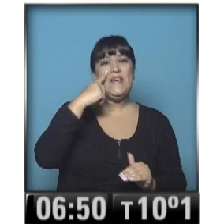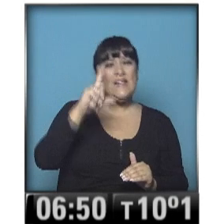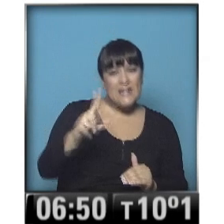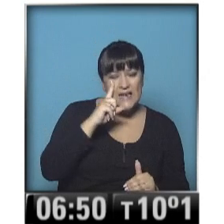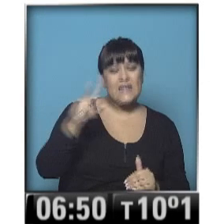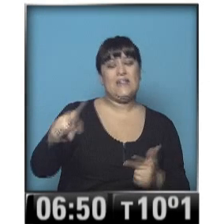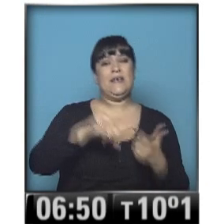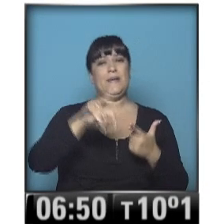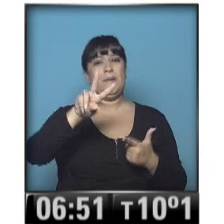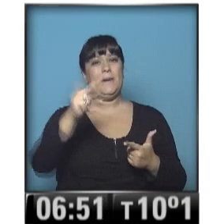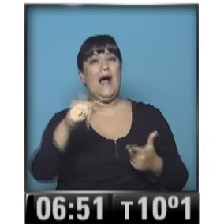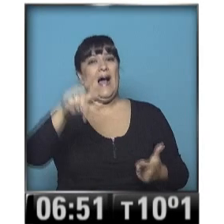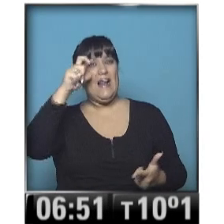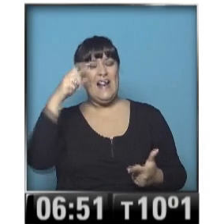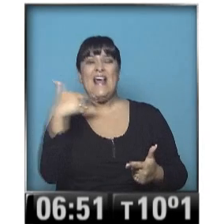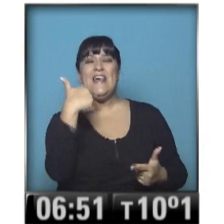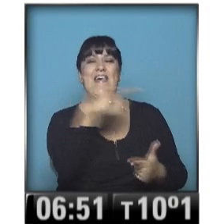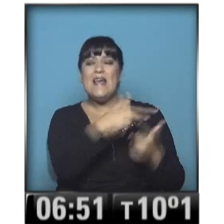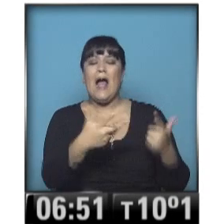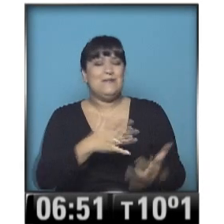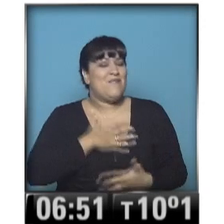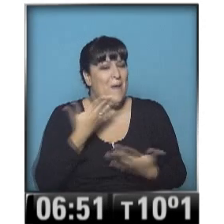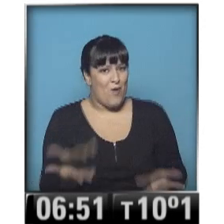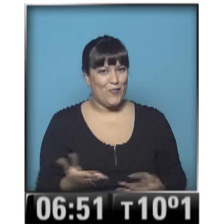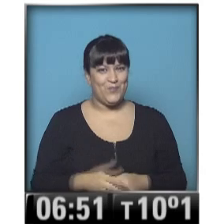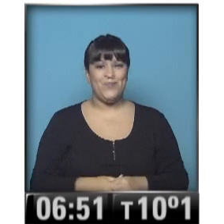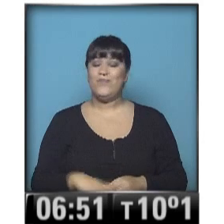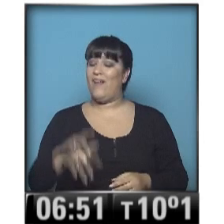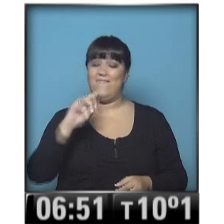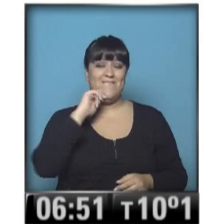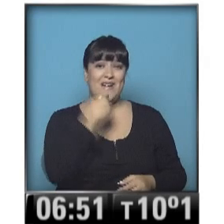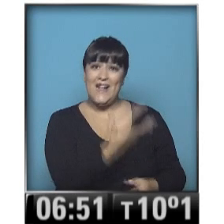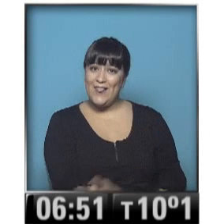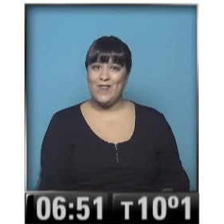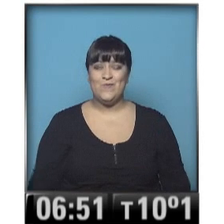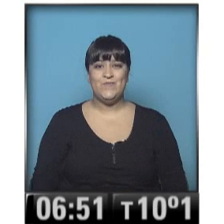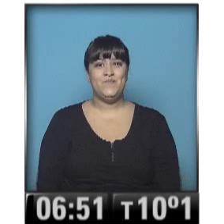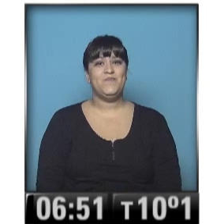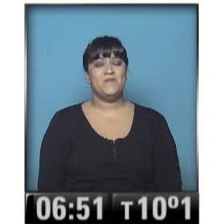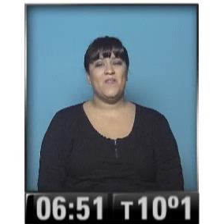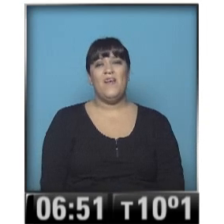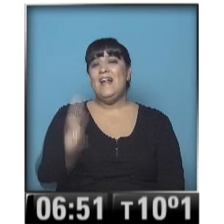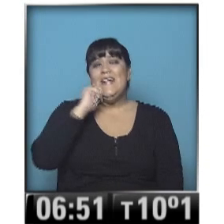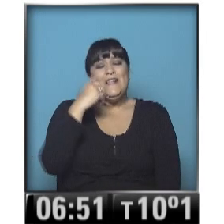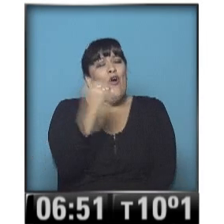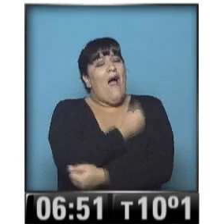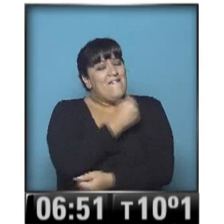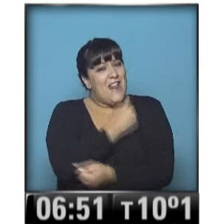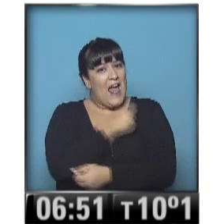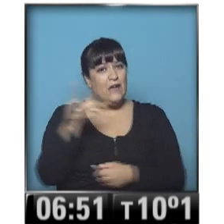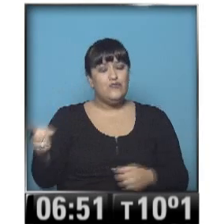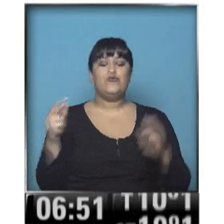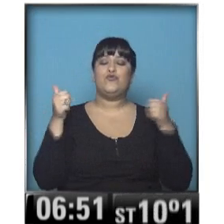la amo. Mis hijas, mi amor. ¡Qué lindo! ¡Qué lindo! ¡Qué lindo! Un abrazo grandote.